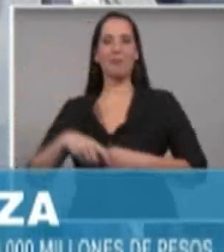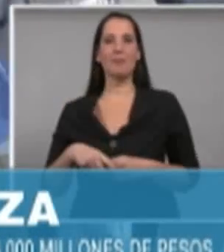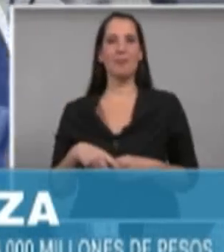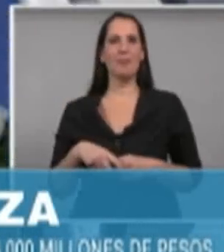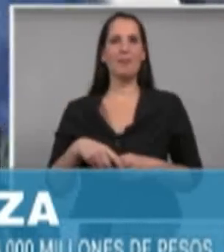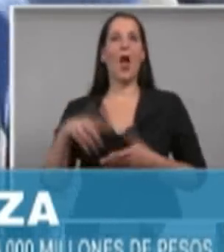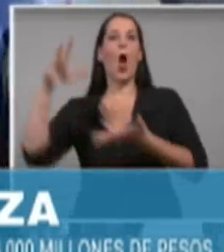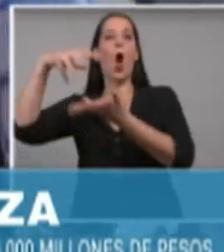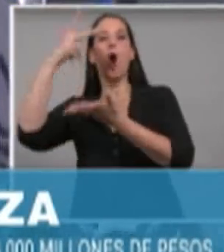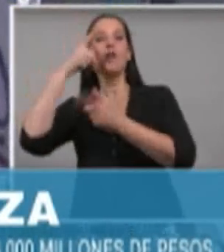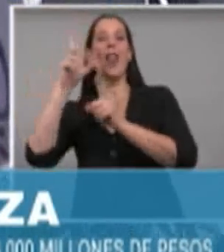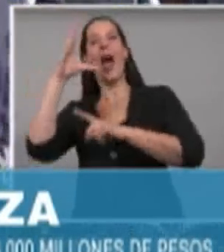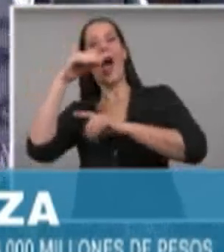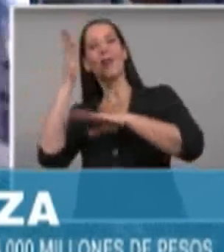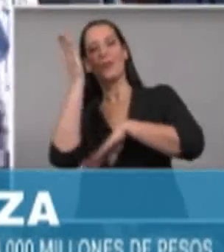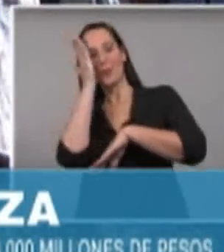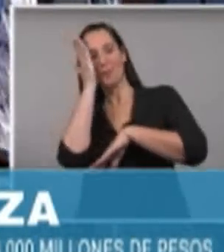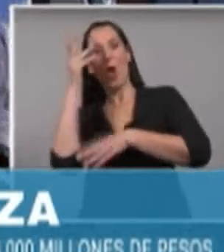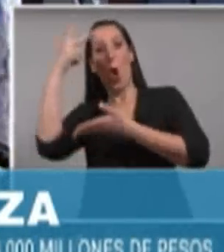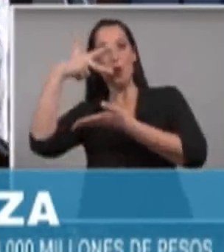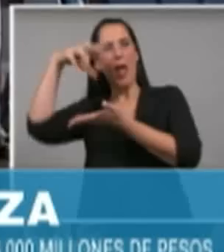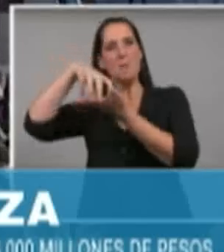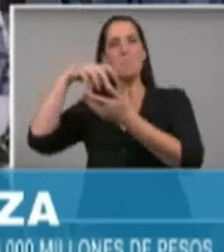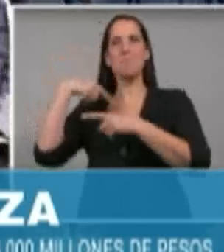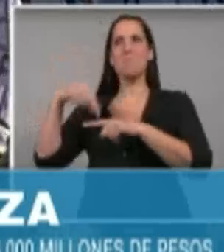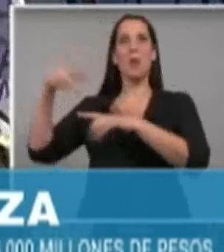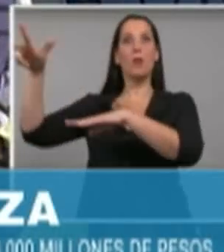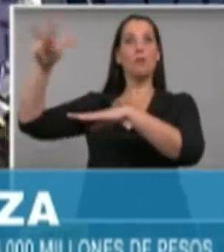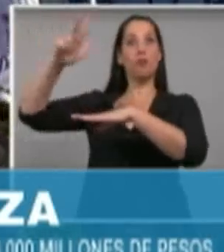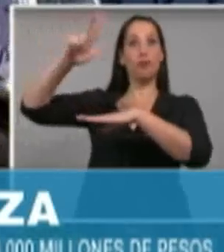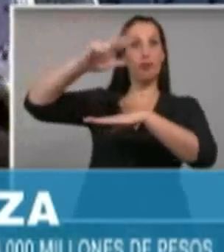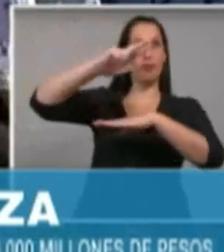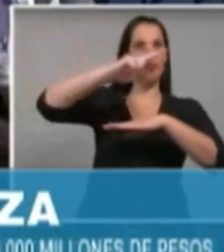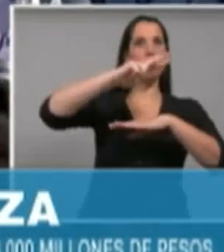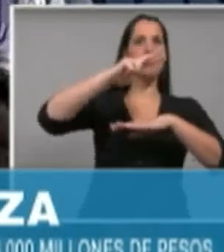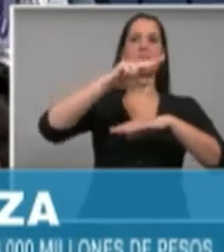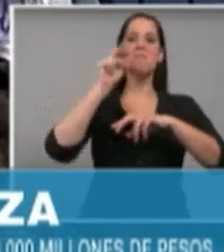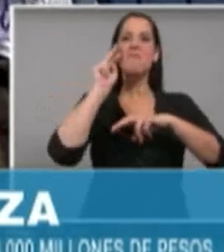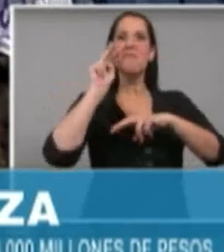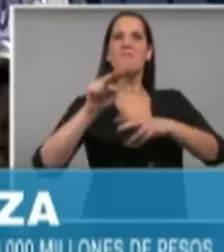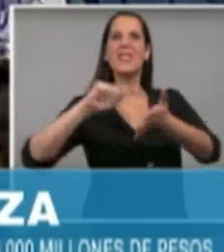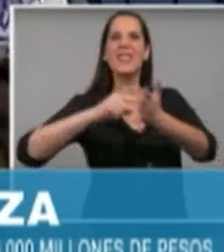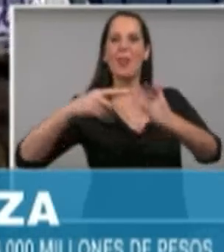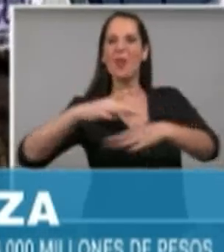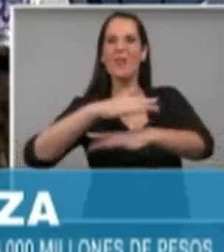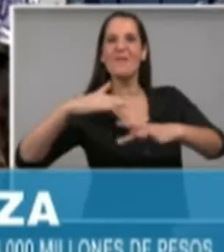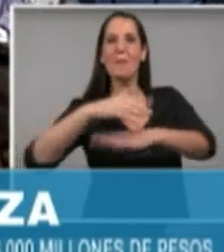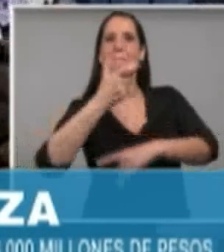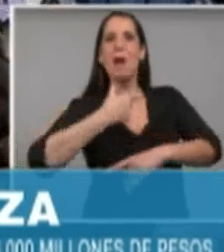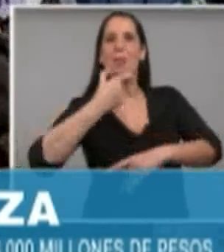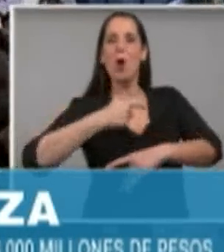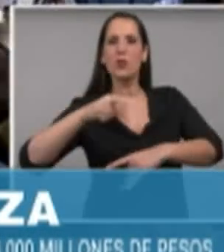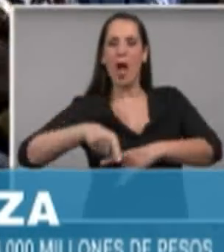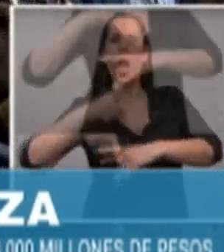donde dormí anoche, venía en helicóptero y pasaba por el centro de Mendoza y veía esas grúas